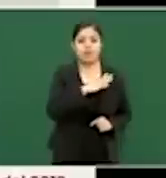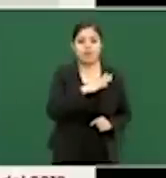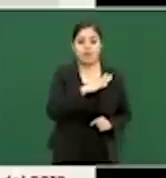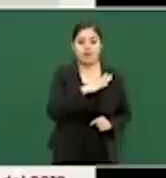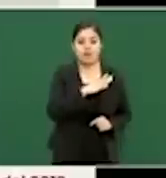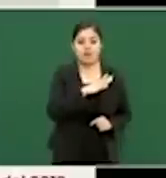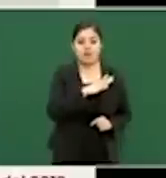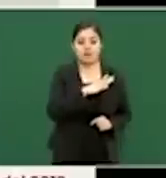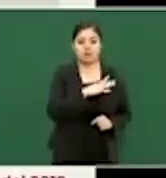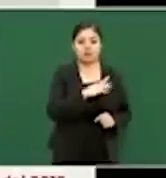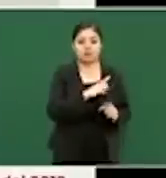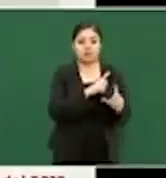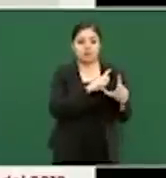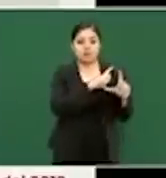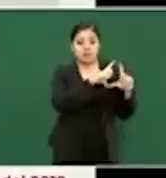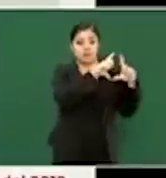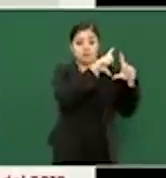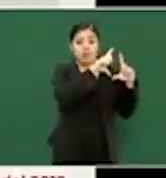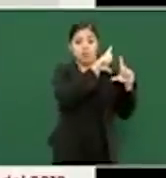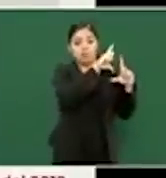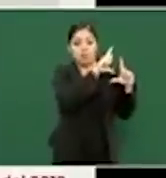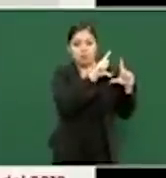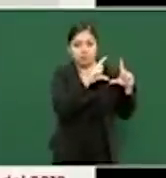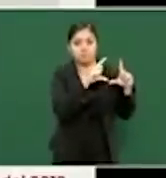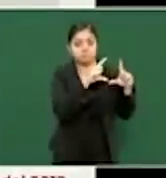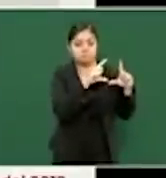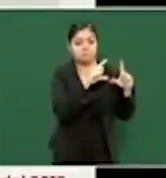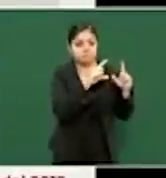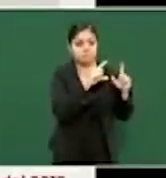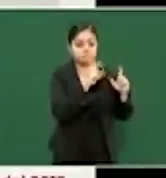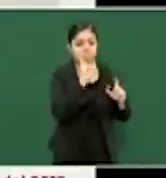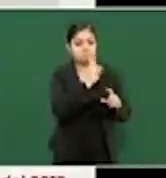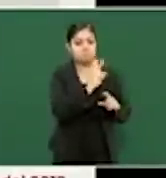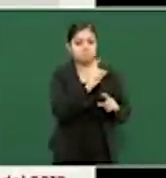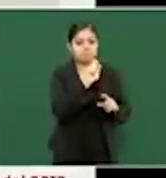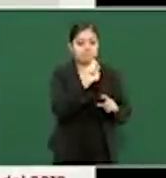una disminución importante del